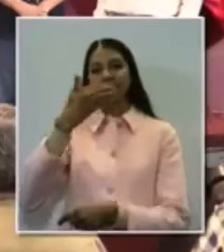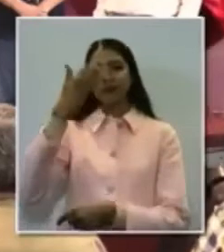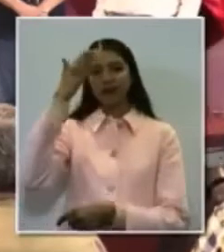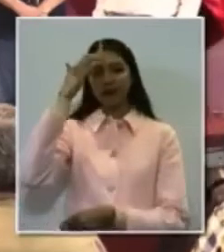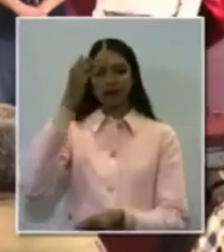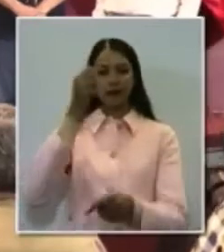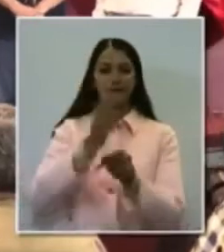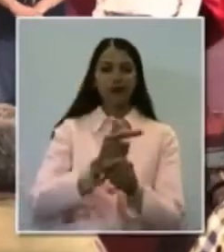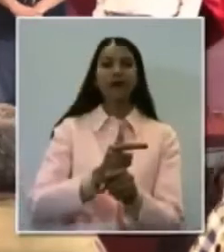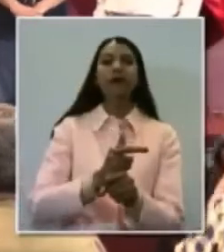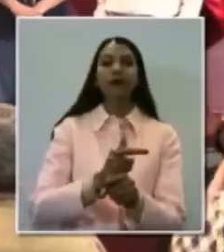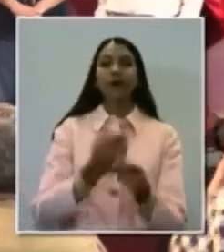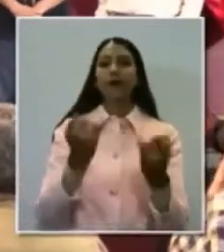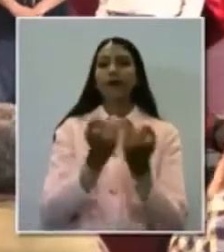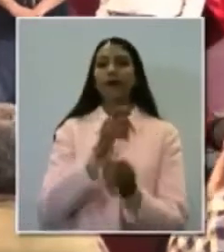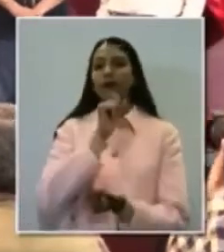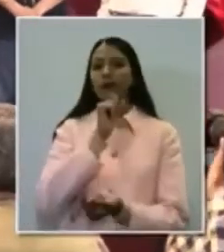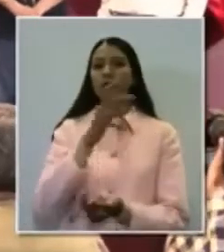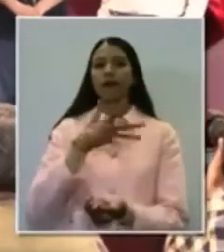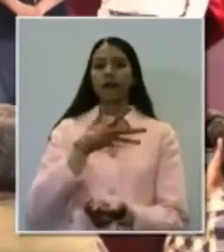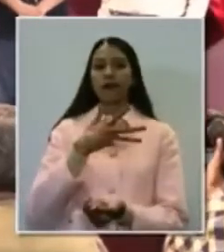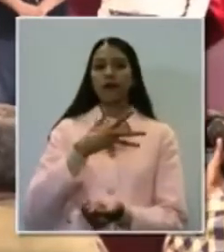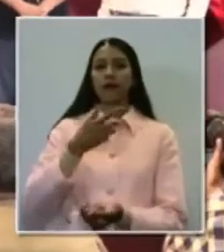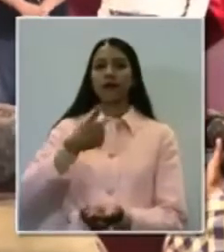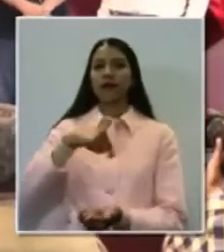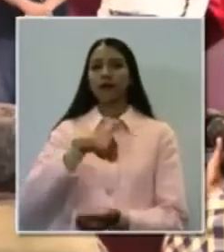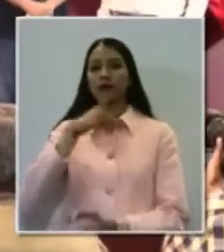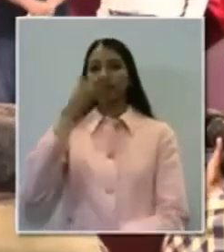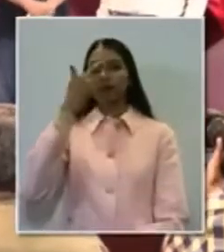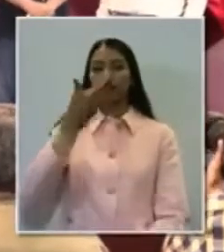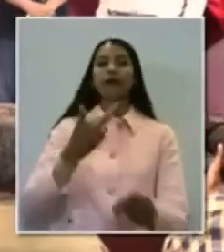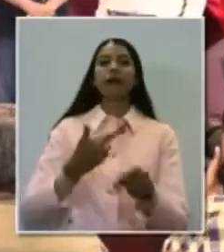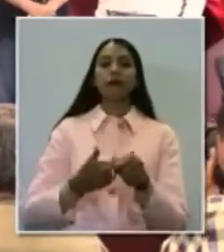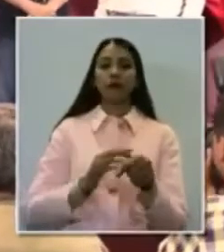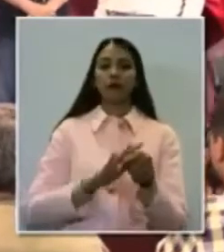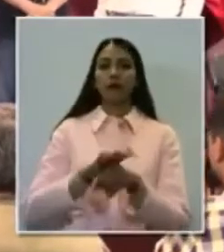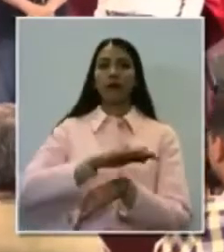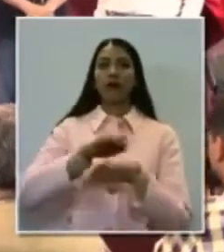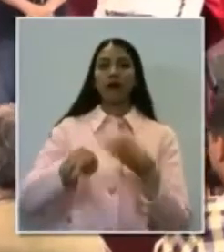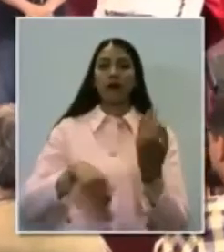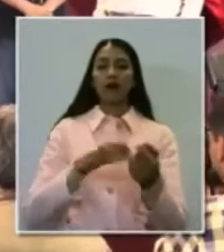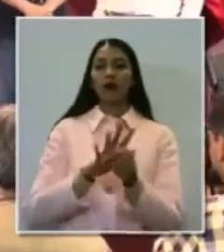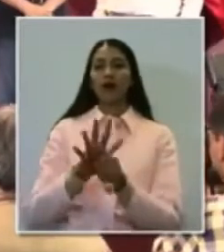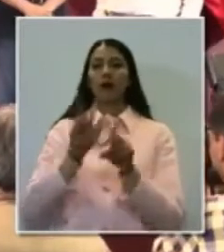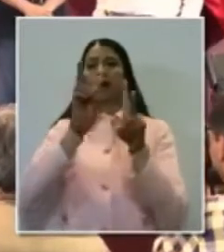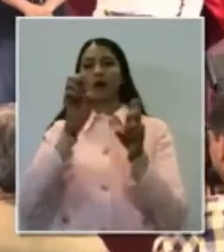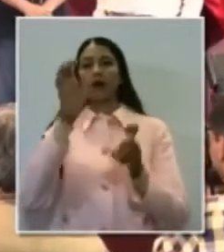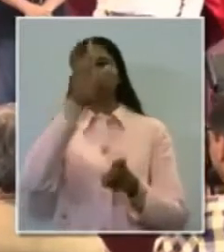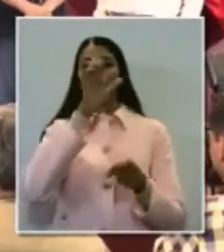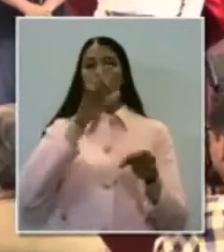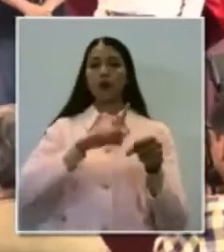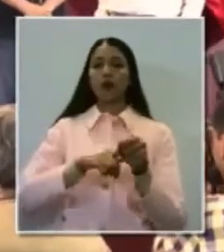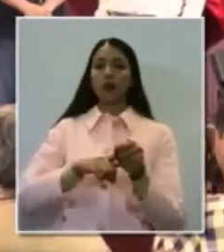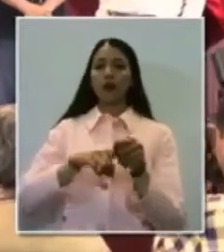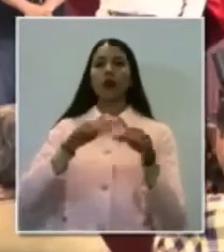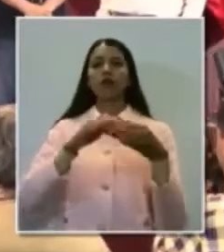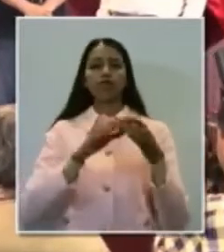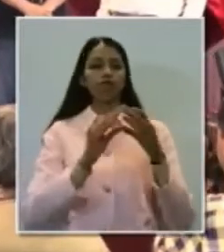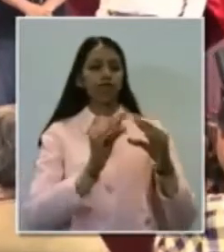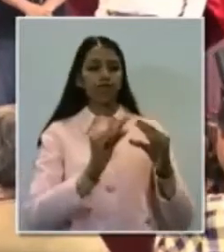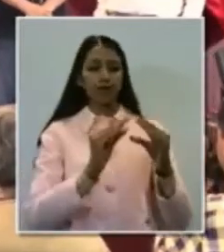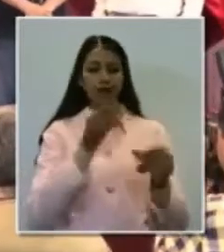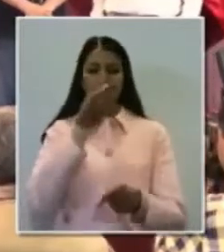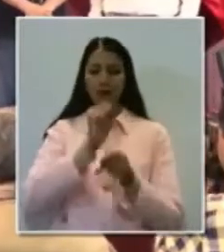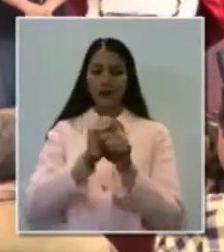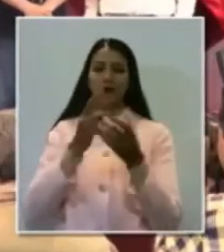identifican. Se encuentra también con nosotros los responsables de toda la parte cultural, la parte de formación continua de la